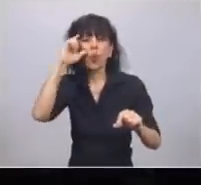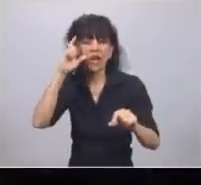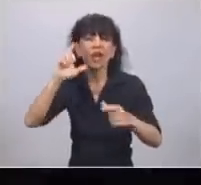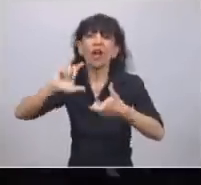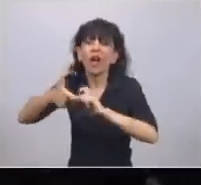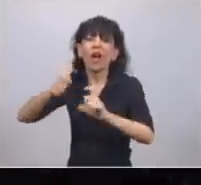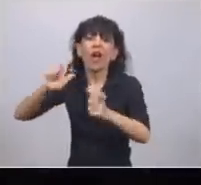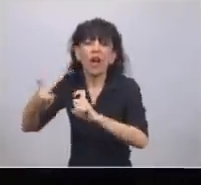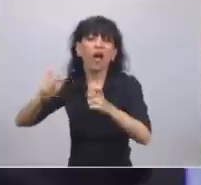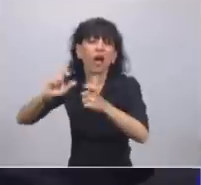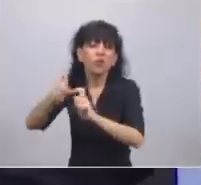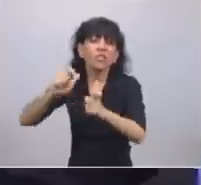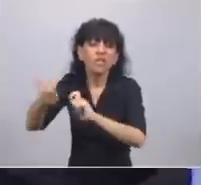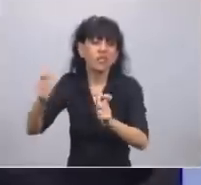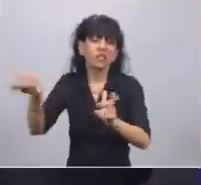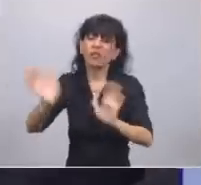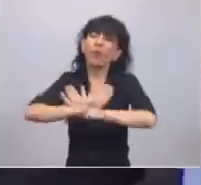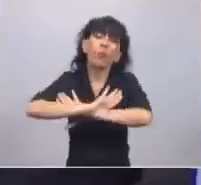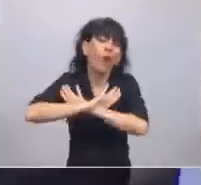siempre.